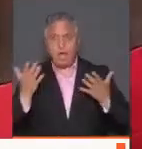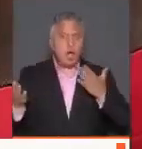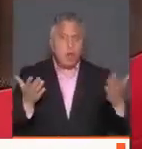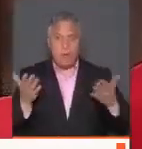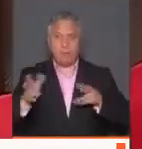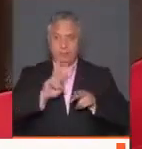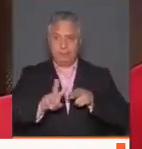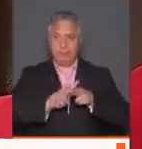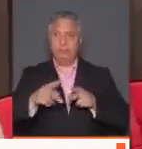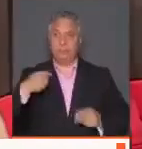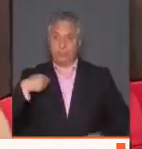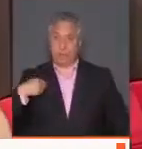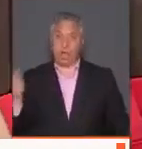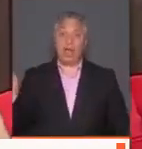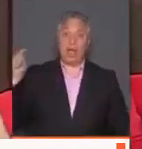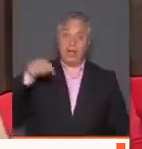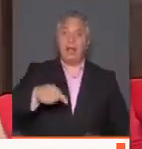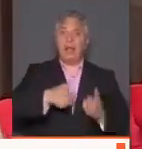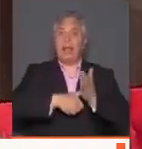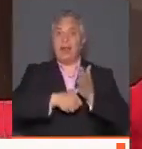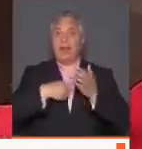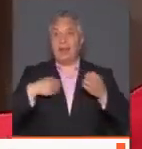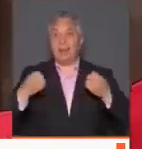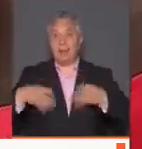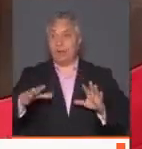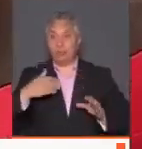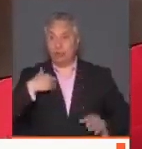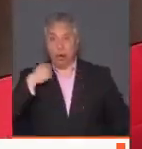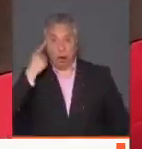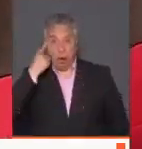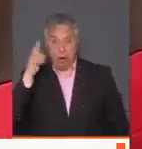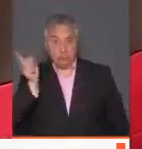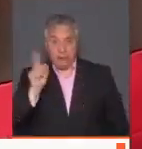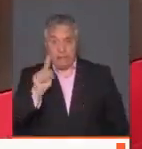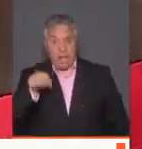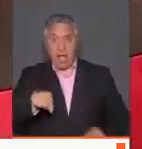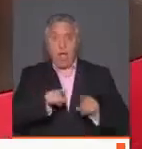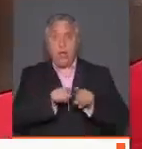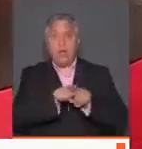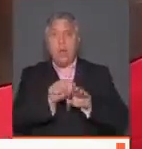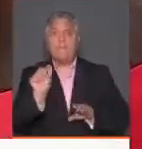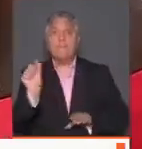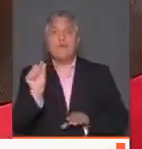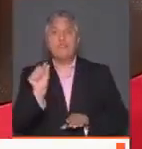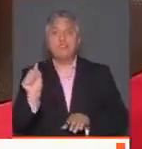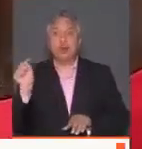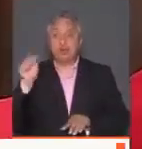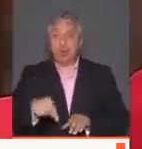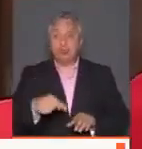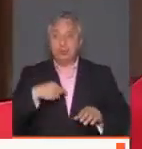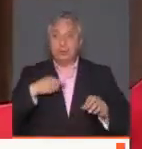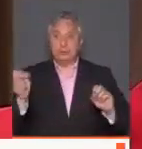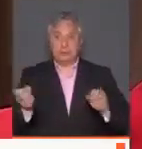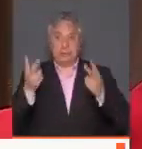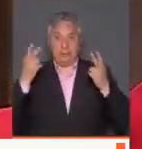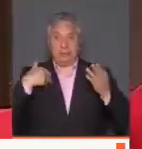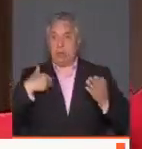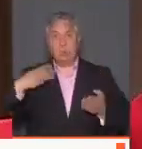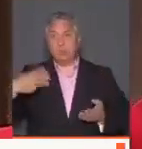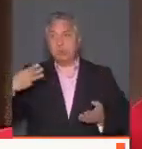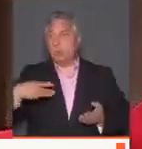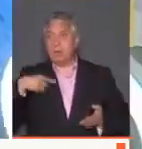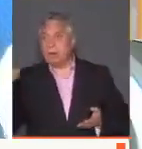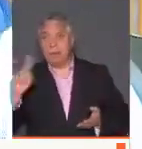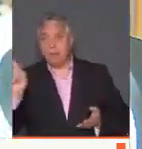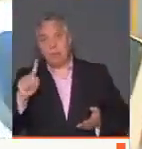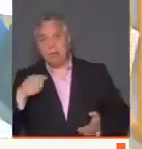Vengo a renovar carnet, se me perdió. La verdad no sabía que estaba esto como temporal, me imagino, pero me salvó mucho, porque no conté ahora mi municipalidad, así que partí